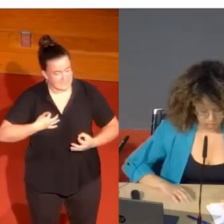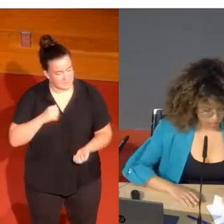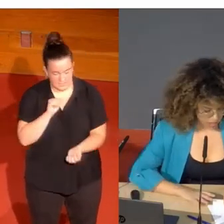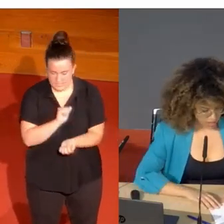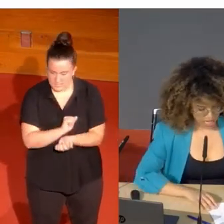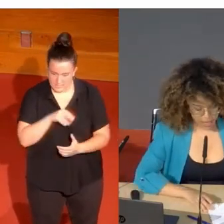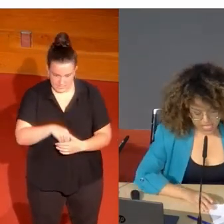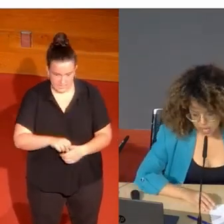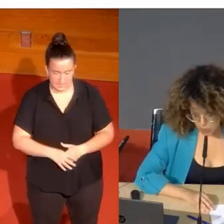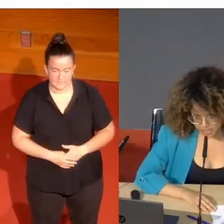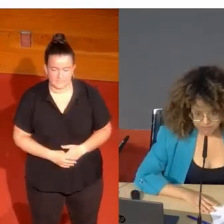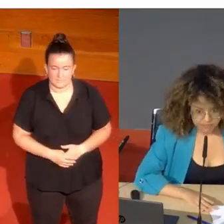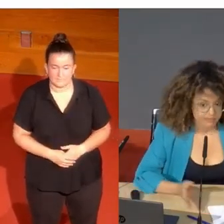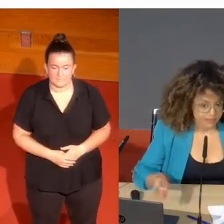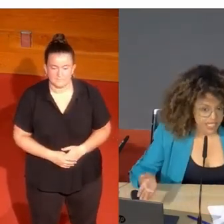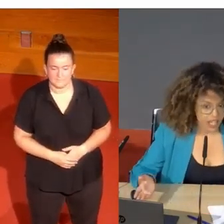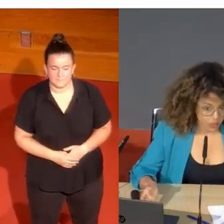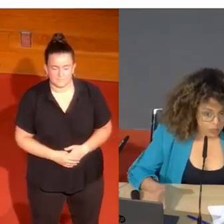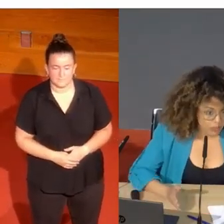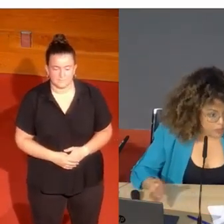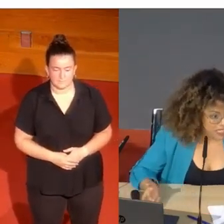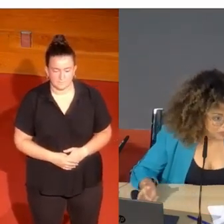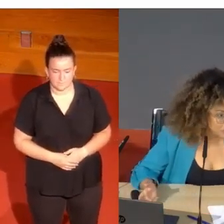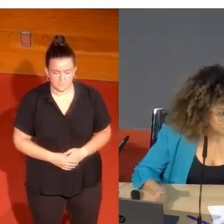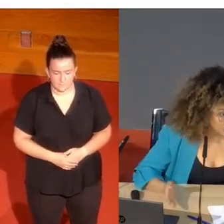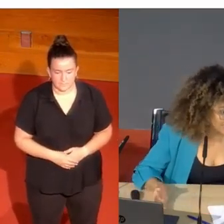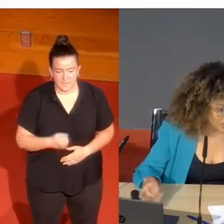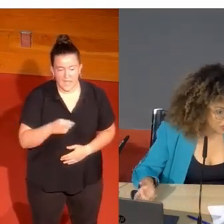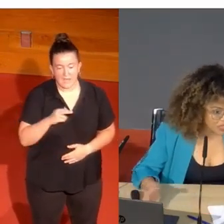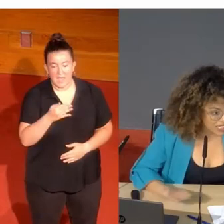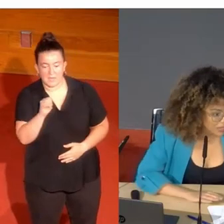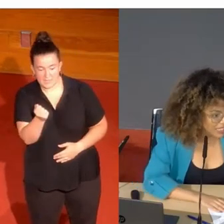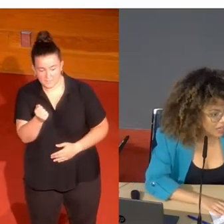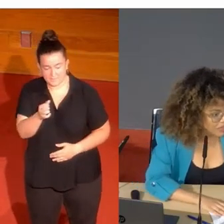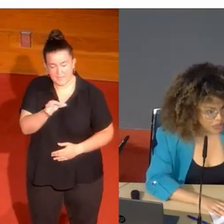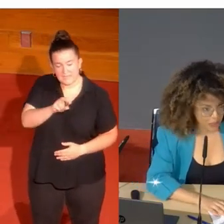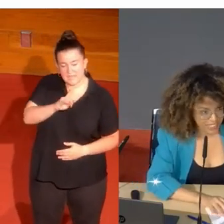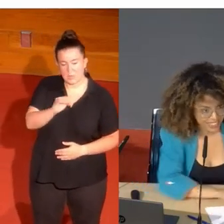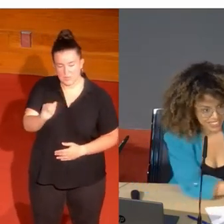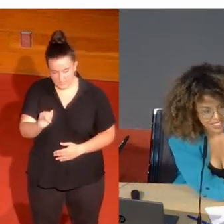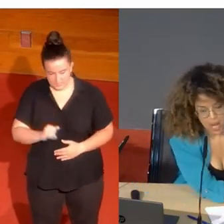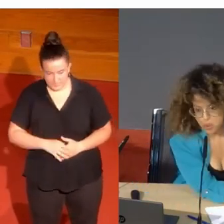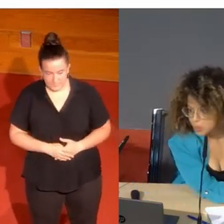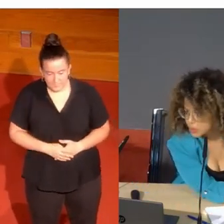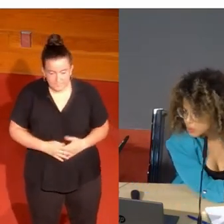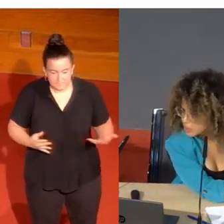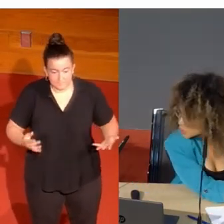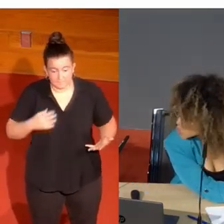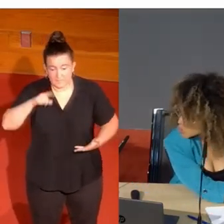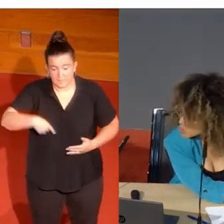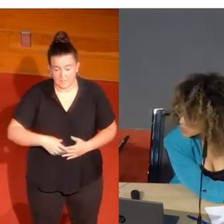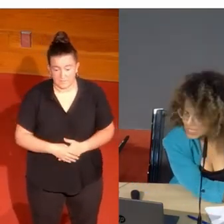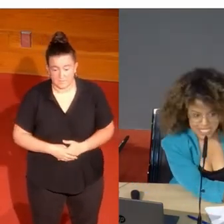prisión Arabia saudí claro No podemos pasar por por la región sin hablar de Arabia saudí Aunque bueno